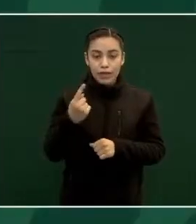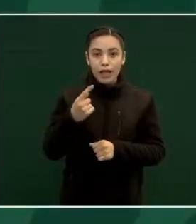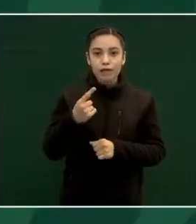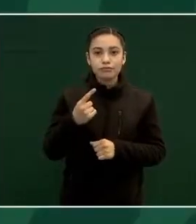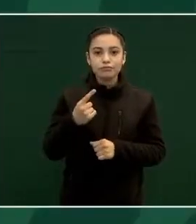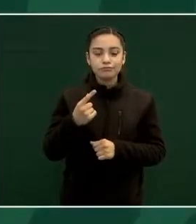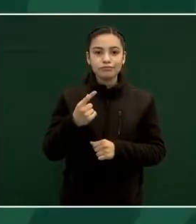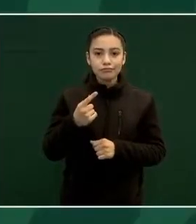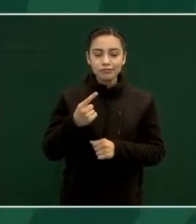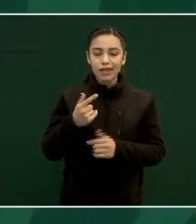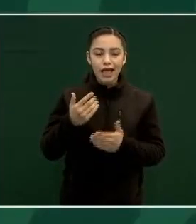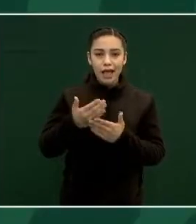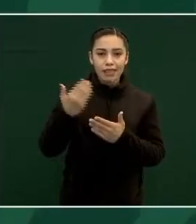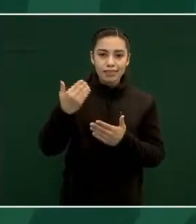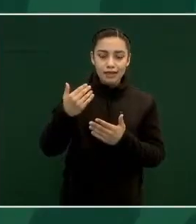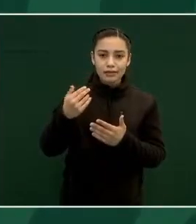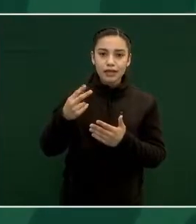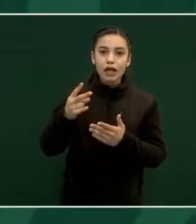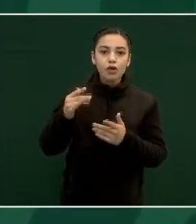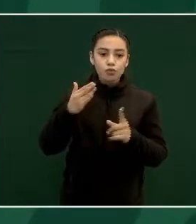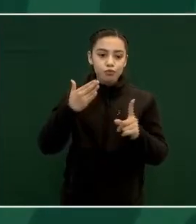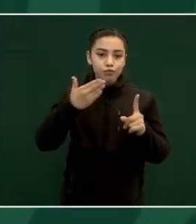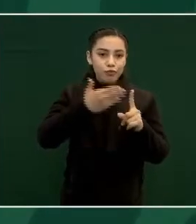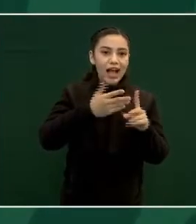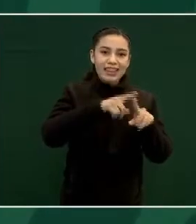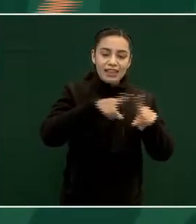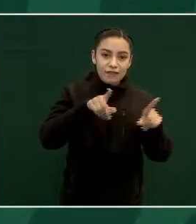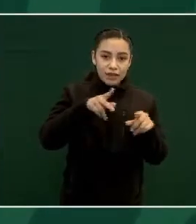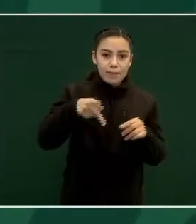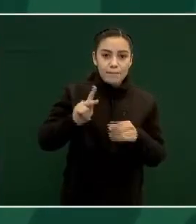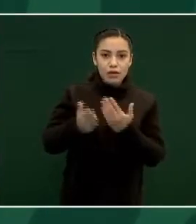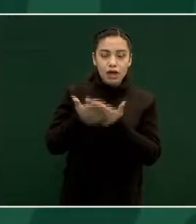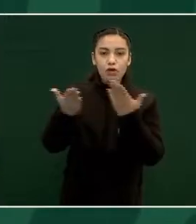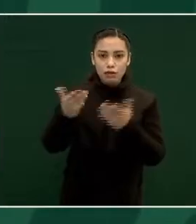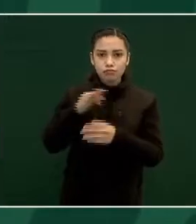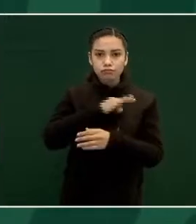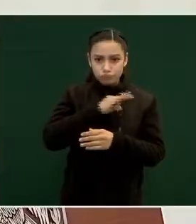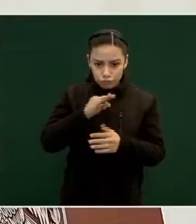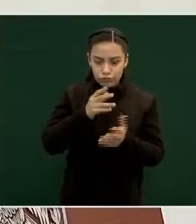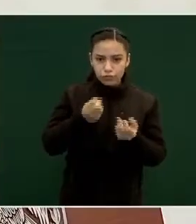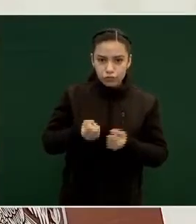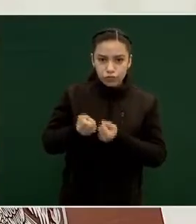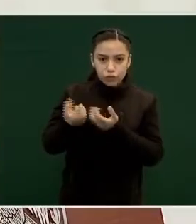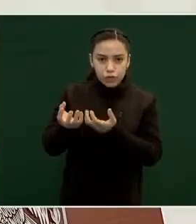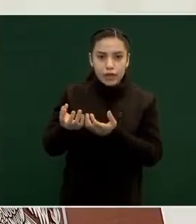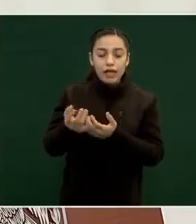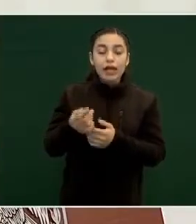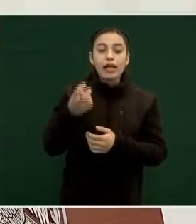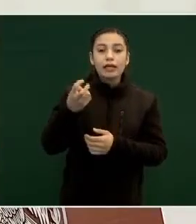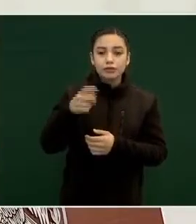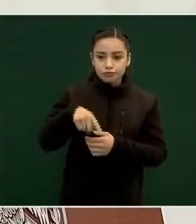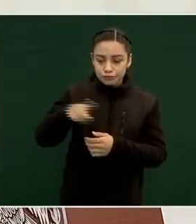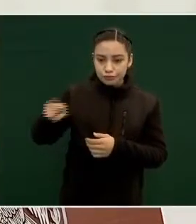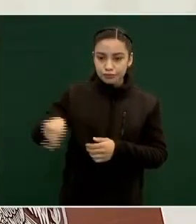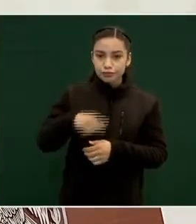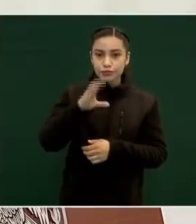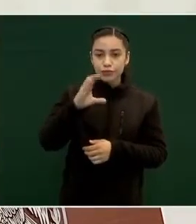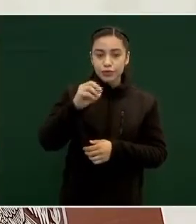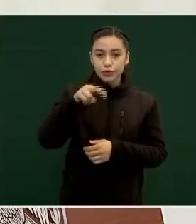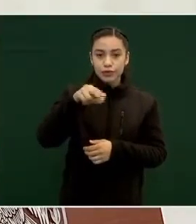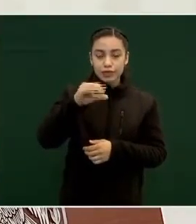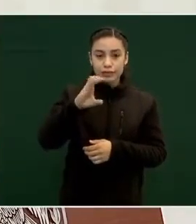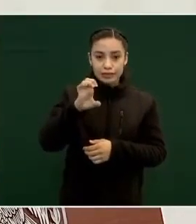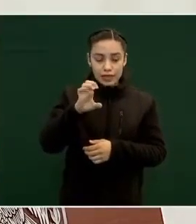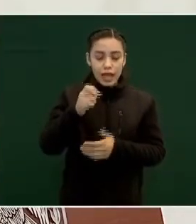fue diseñada. Obviamente los elementos de CONACE vienen, es un respaldo de la Guardia